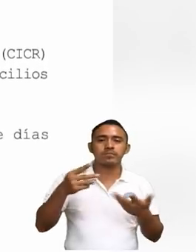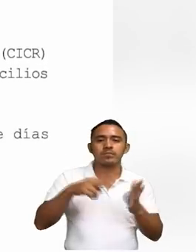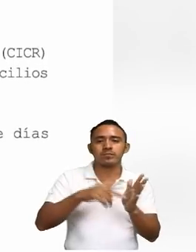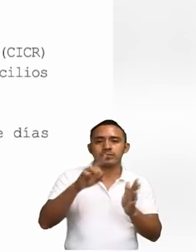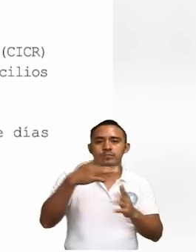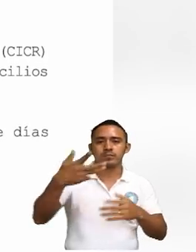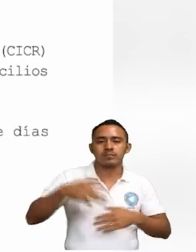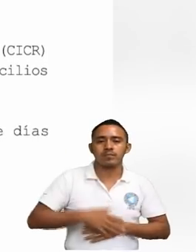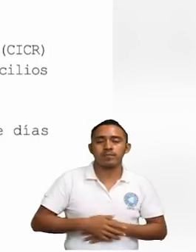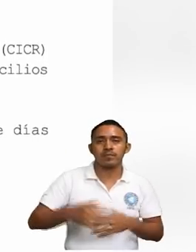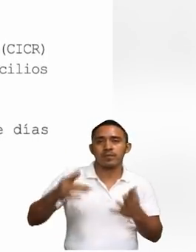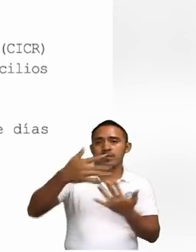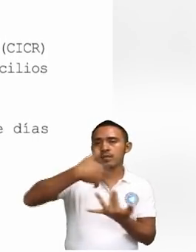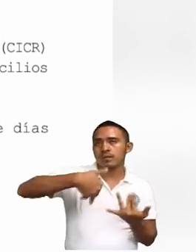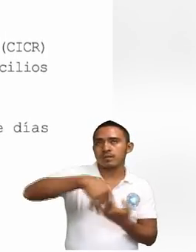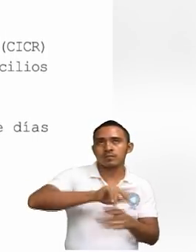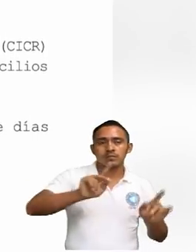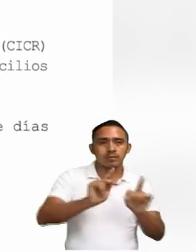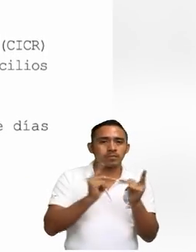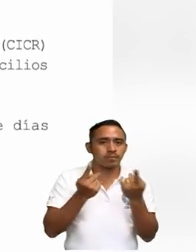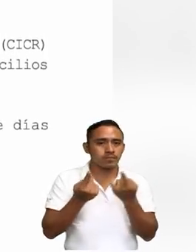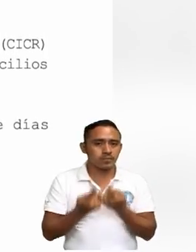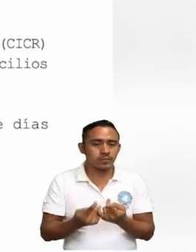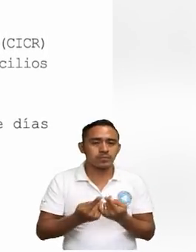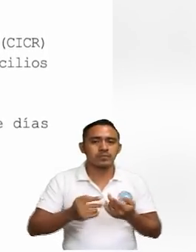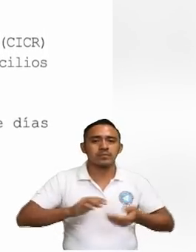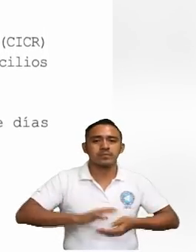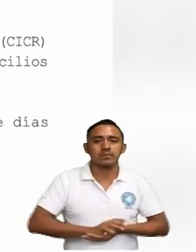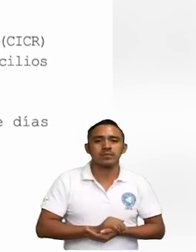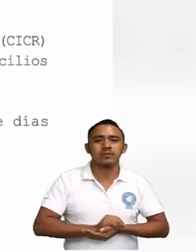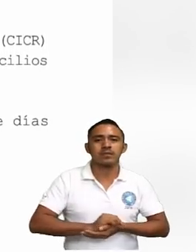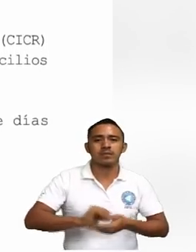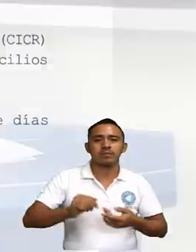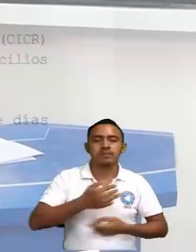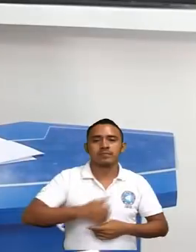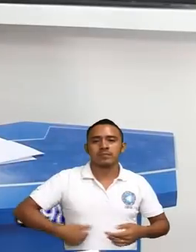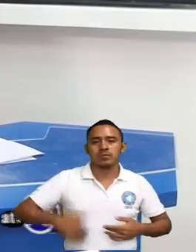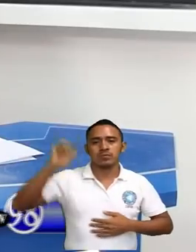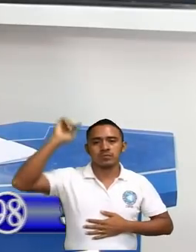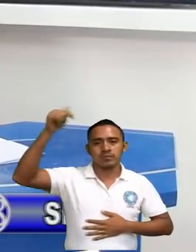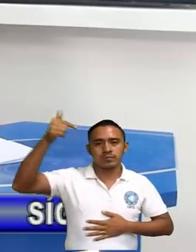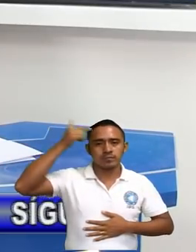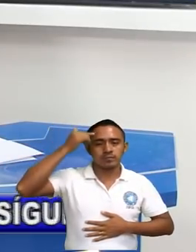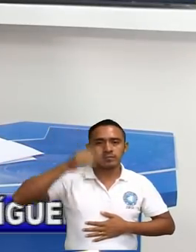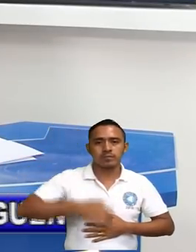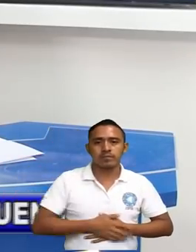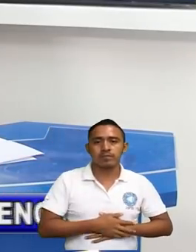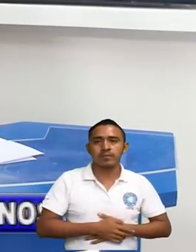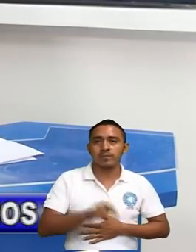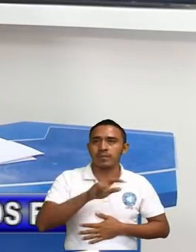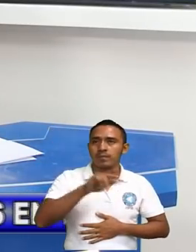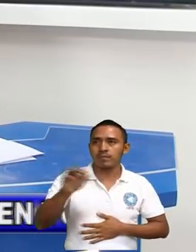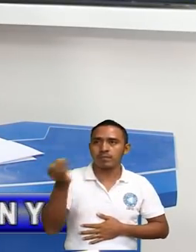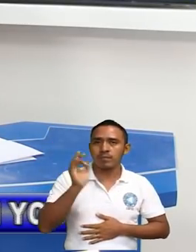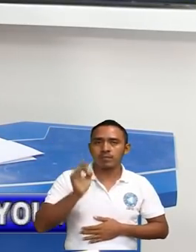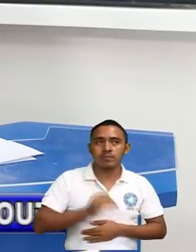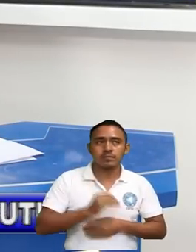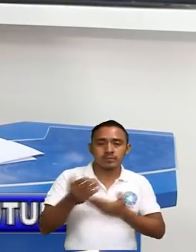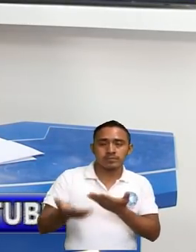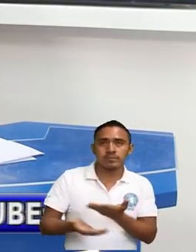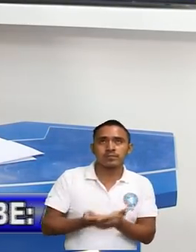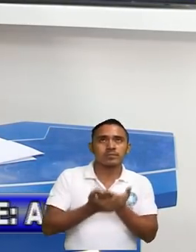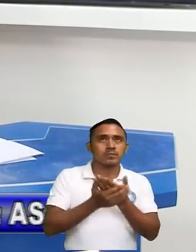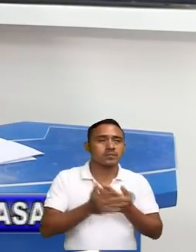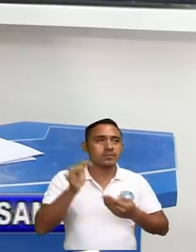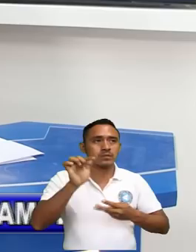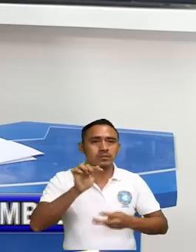2019, Relaciones Públicas, Ministerio de Gobernación. En ese sentido, también se adjunta a